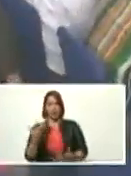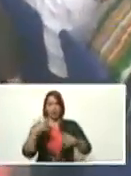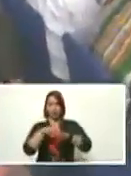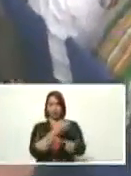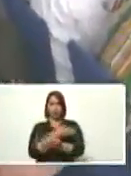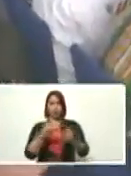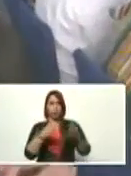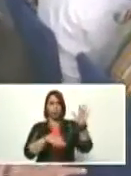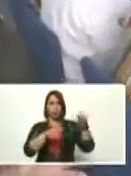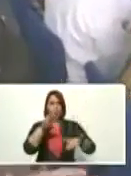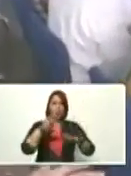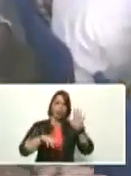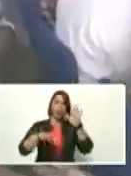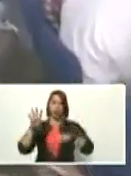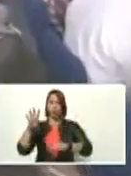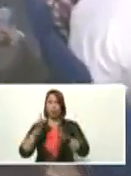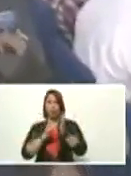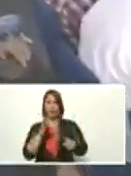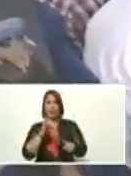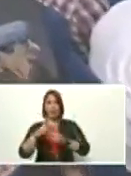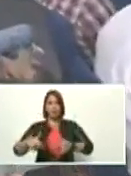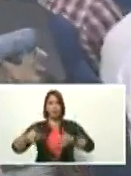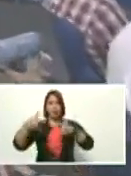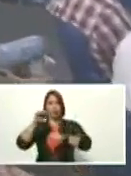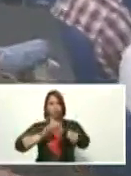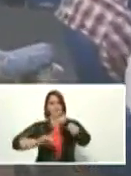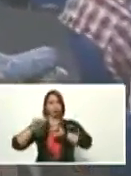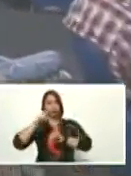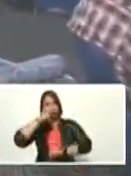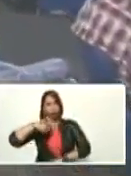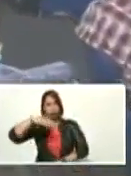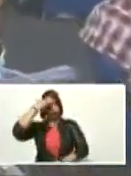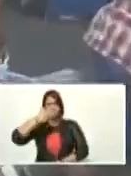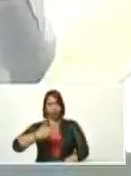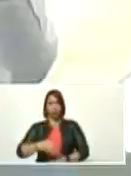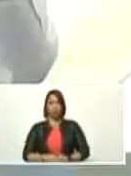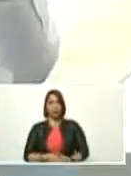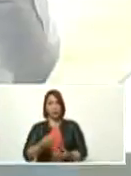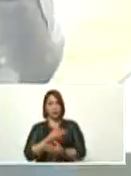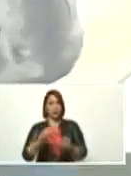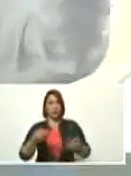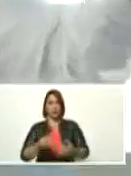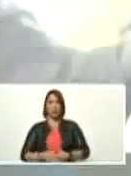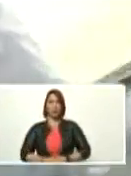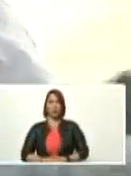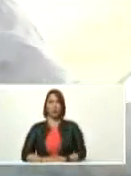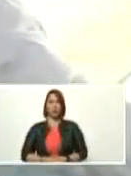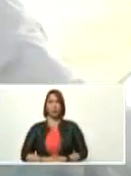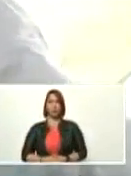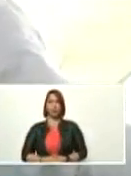13, 14 de abril, rebelión cívico-militar perfecta.